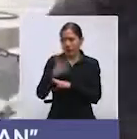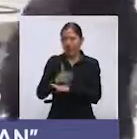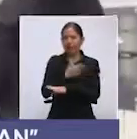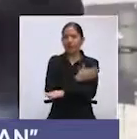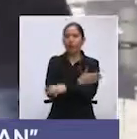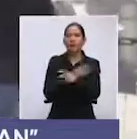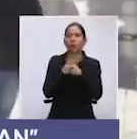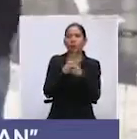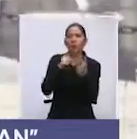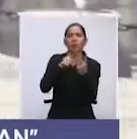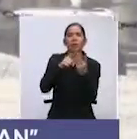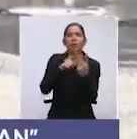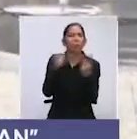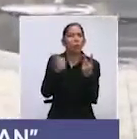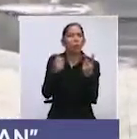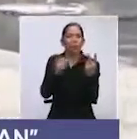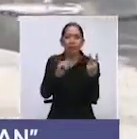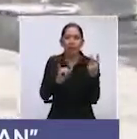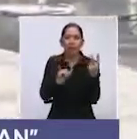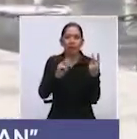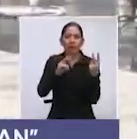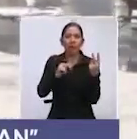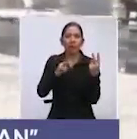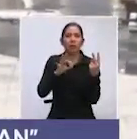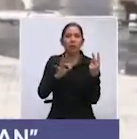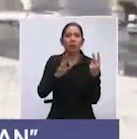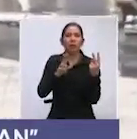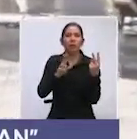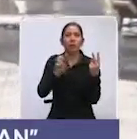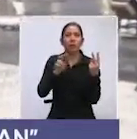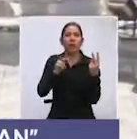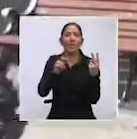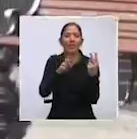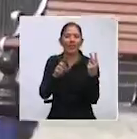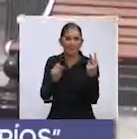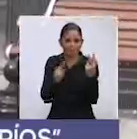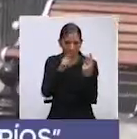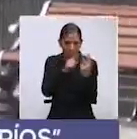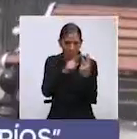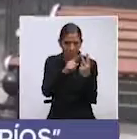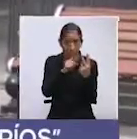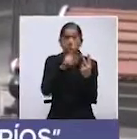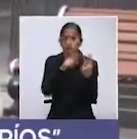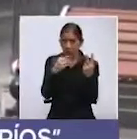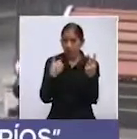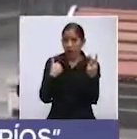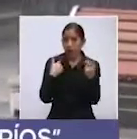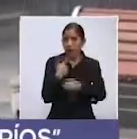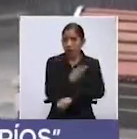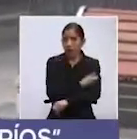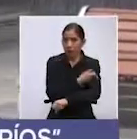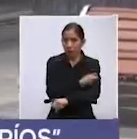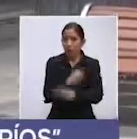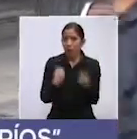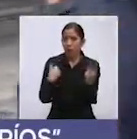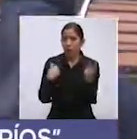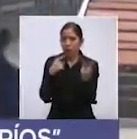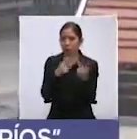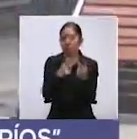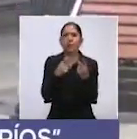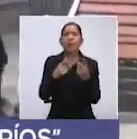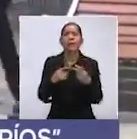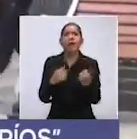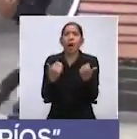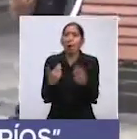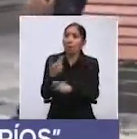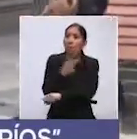prevenirlo, es el virus de la influenza. Y en esos términos, la vacunación contra la influenza es muy